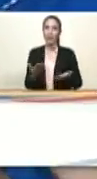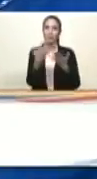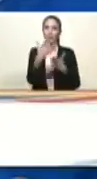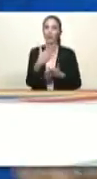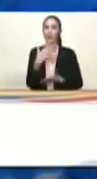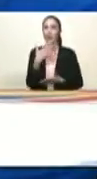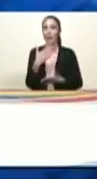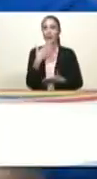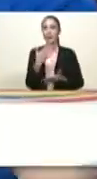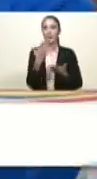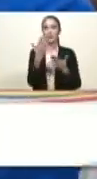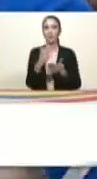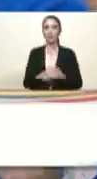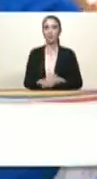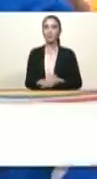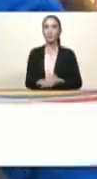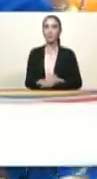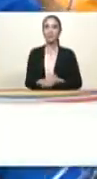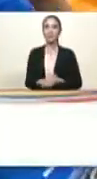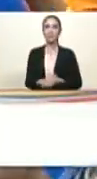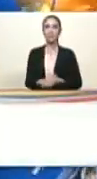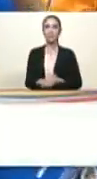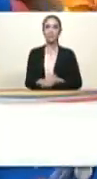Jemmy. Qué energía.